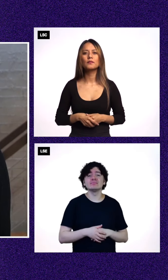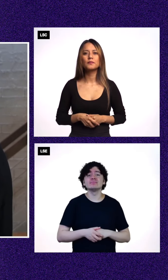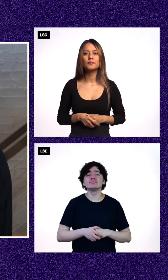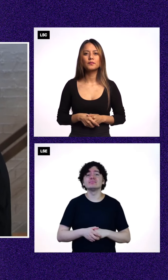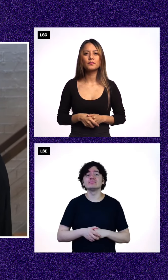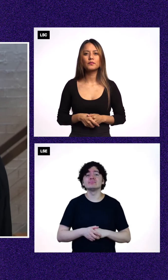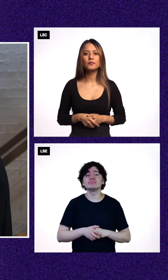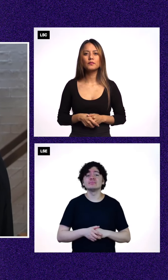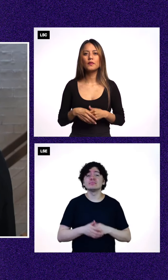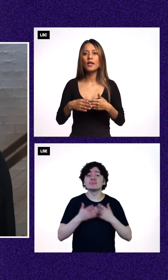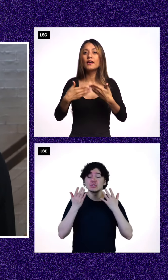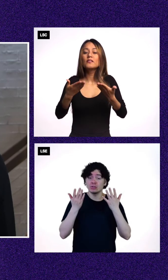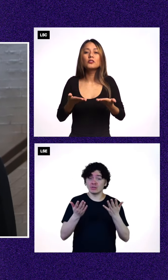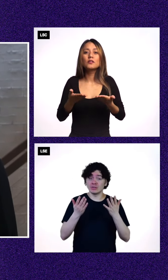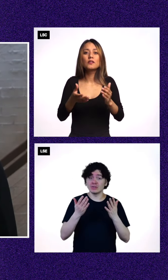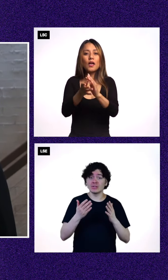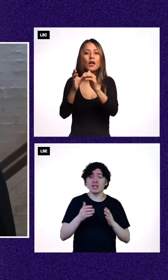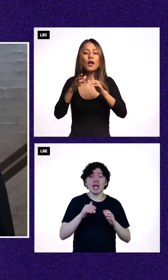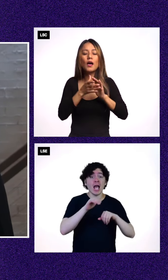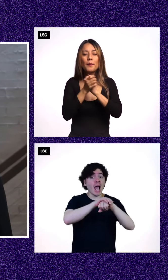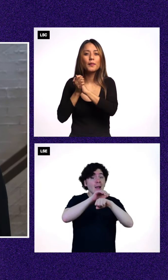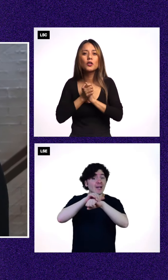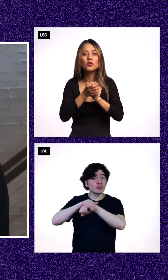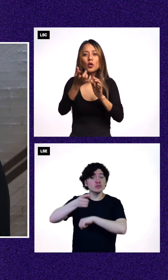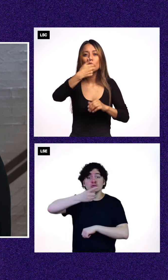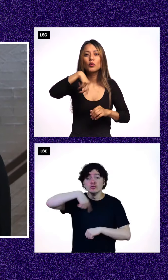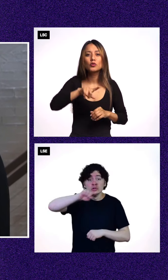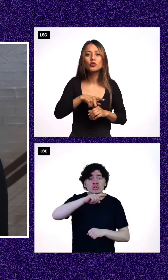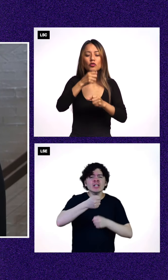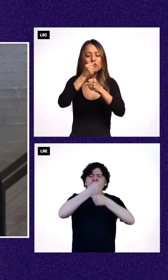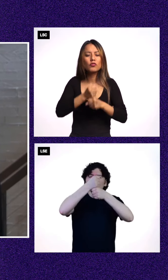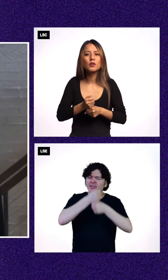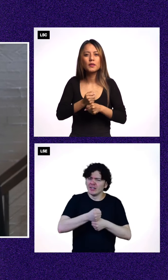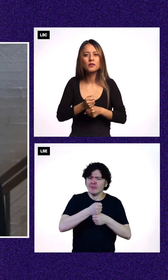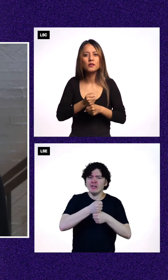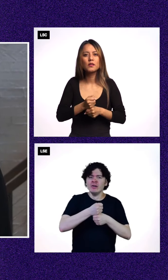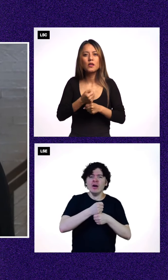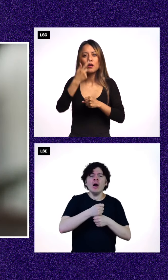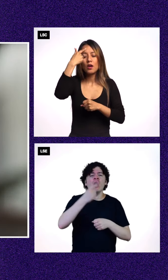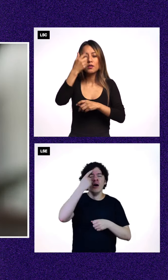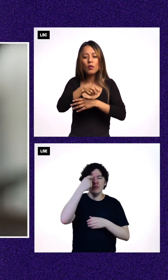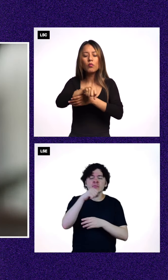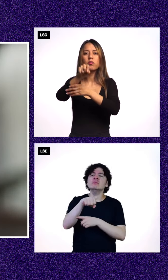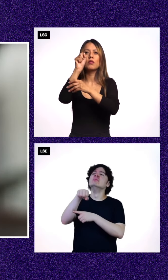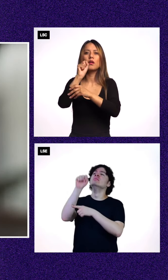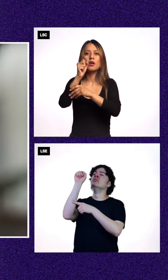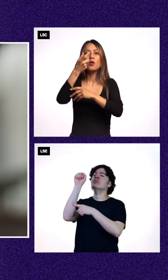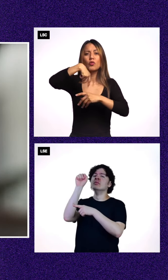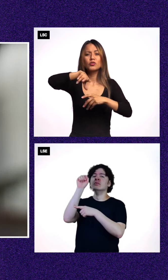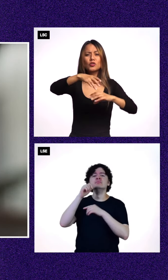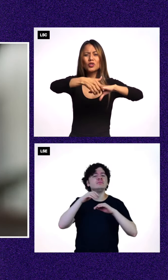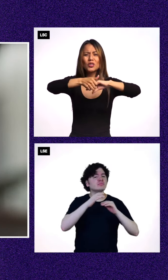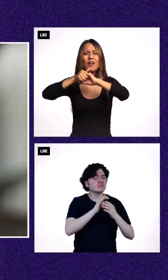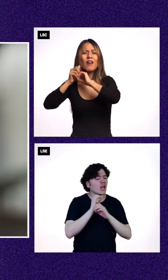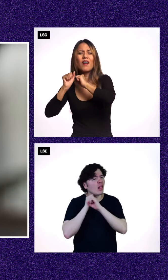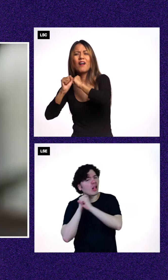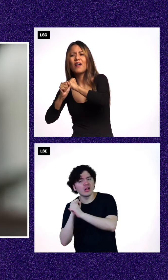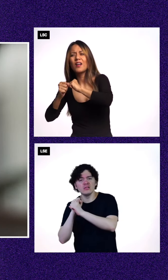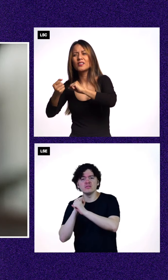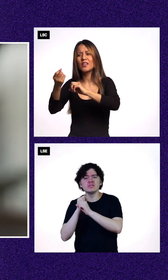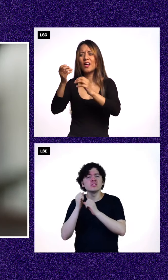esto. Entonces, amigos, tomad una posición firme, con los pies en el suelo y la cabeza bien alta. Agarraos fuerte a lo que os